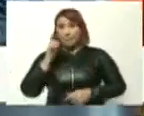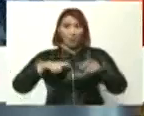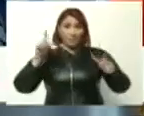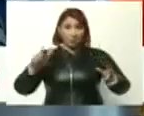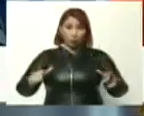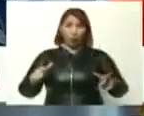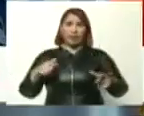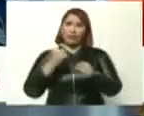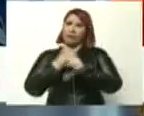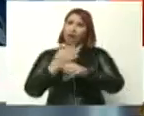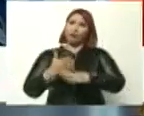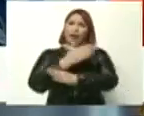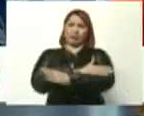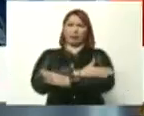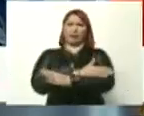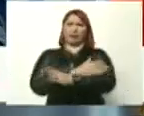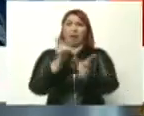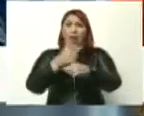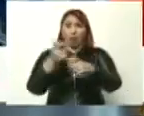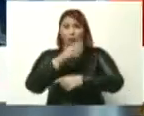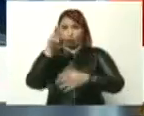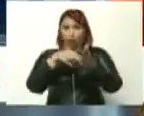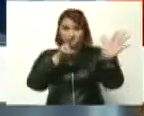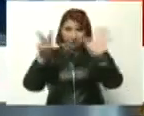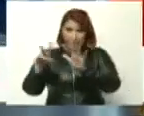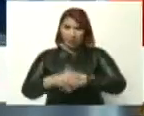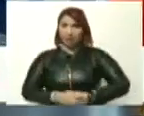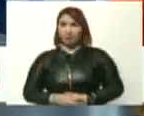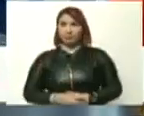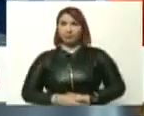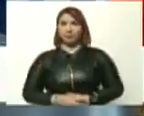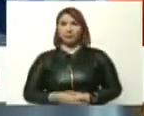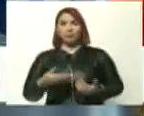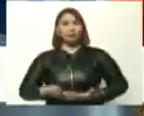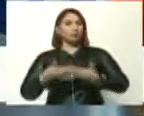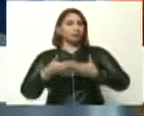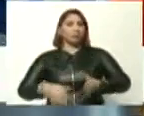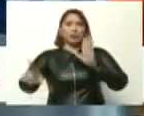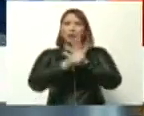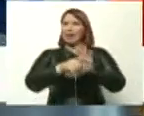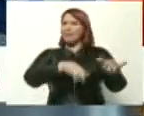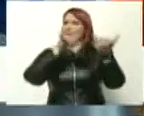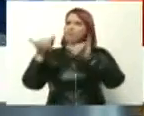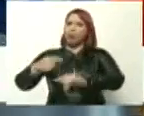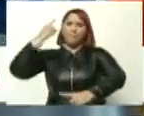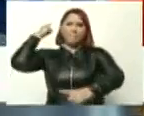entraron a partir de agosto del 2017, el peso de la ley será el mismo, ¿no?